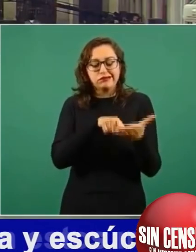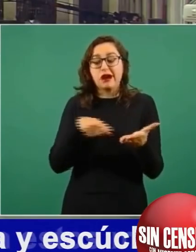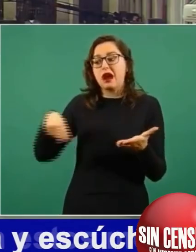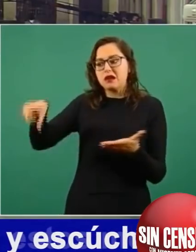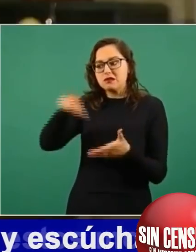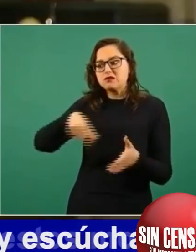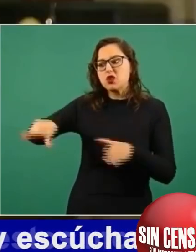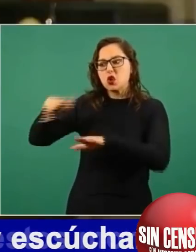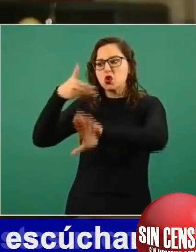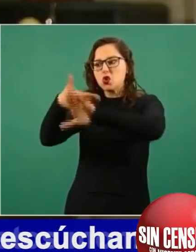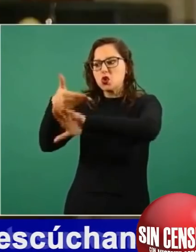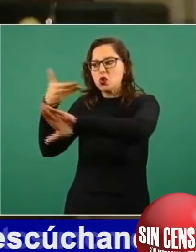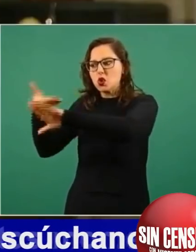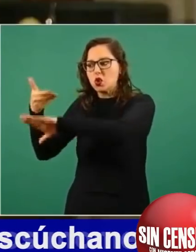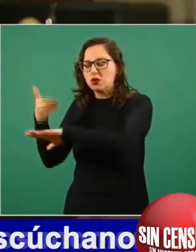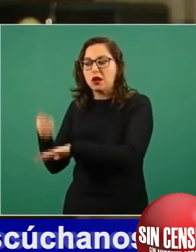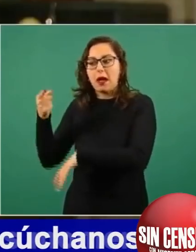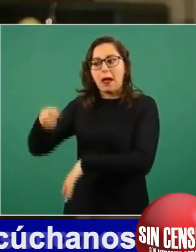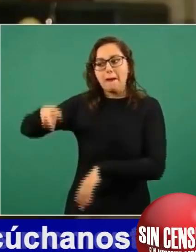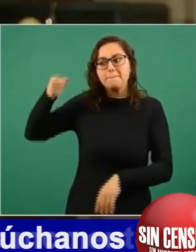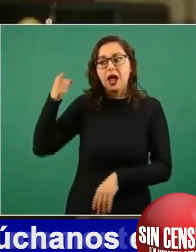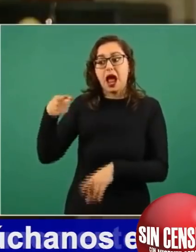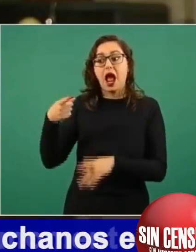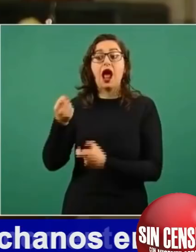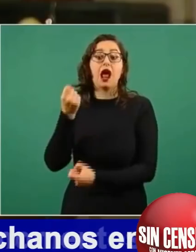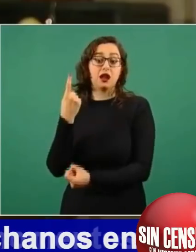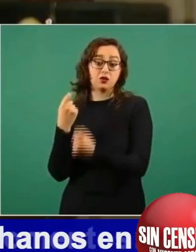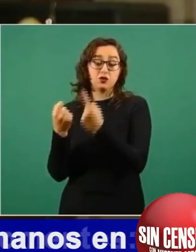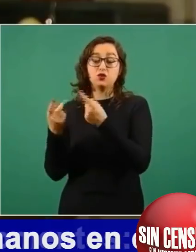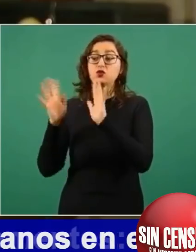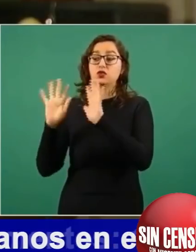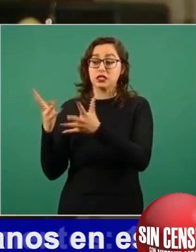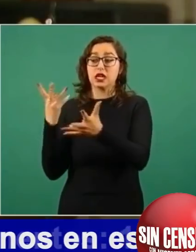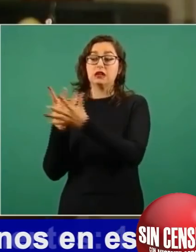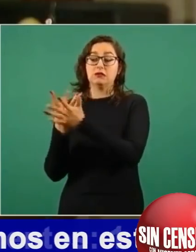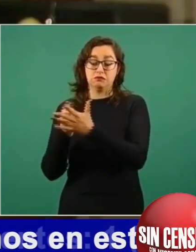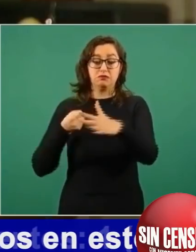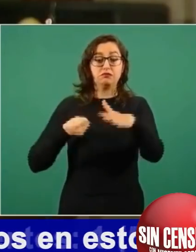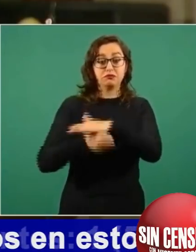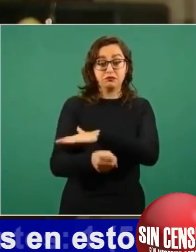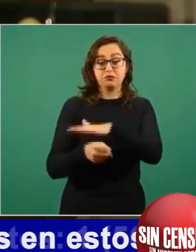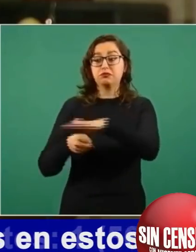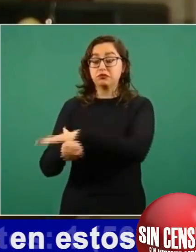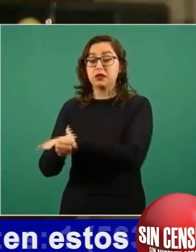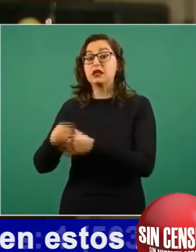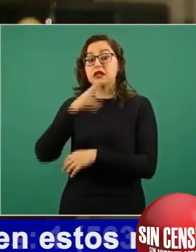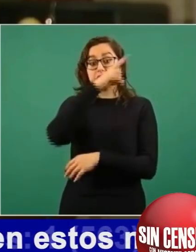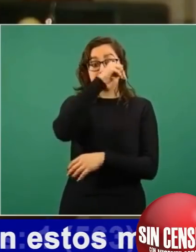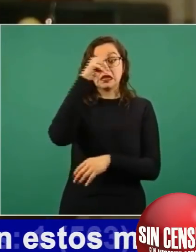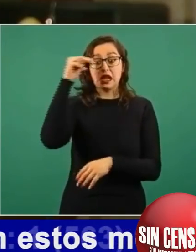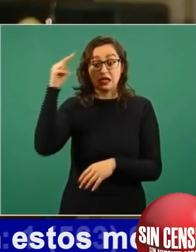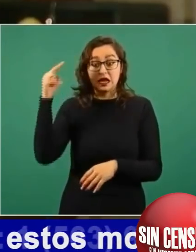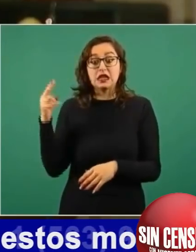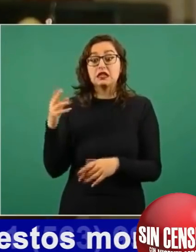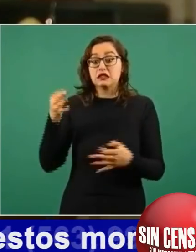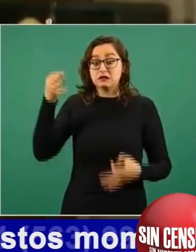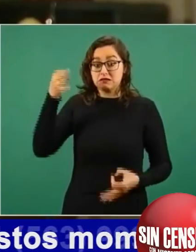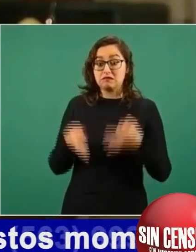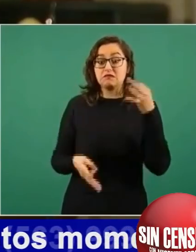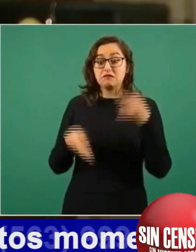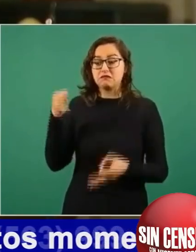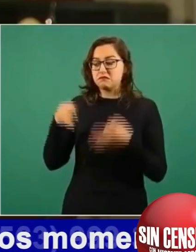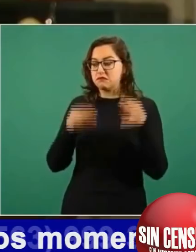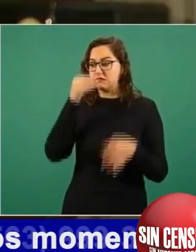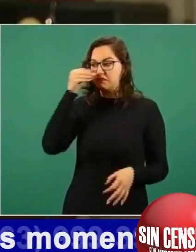algunos ya fueron detenidos, ya están en prisión por la Fiscalía de Nayarit, la actual Fiscalía de Nayarit, acusándolos